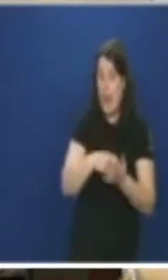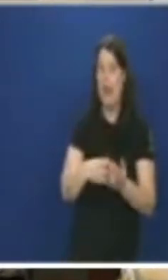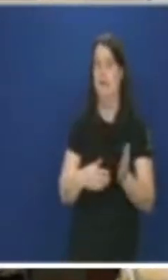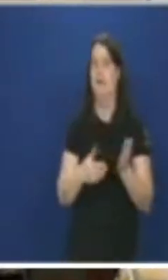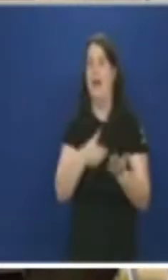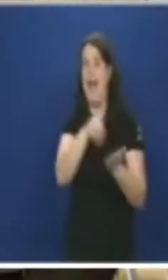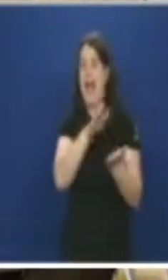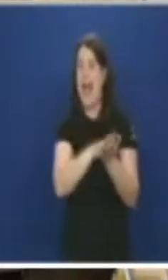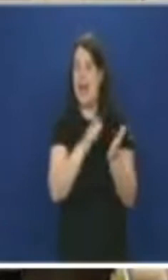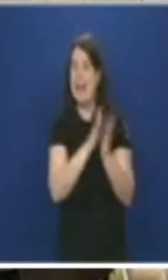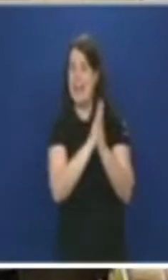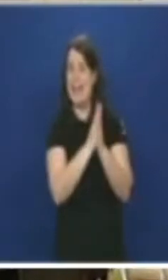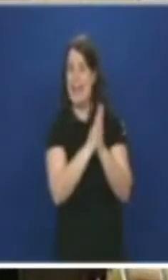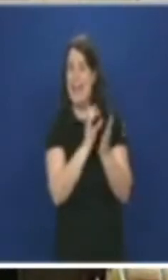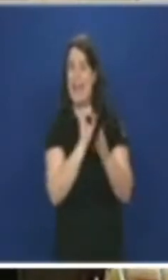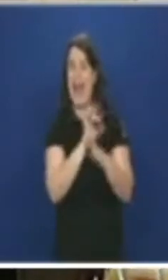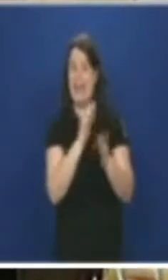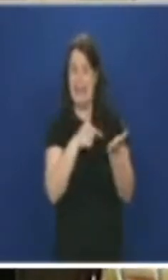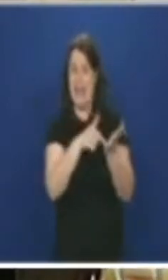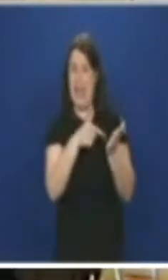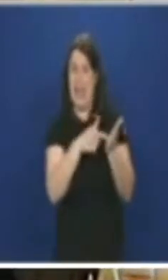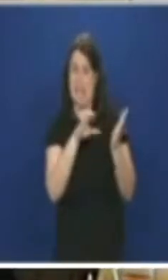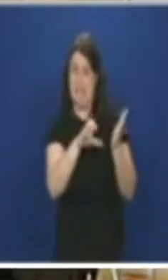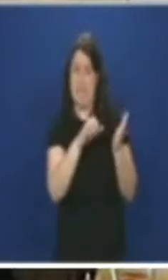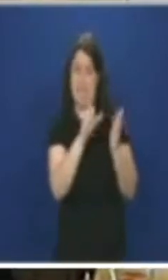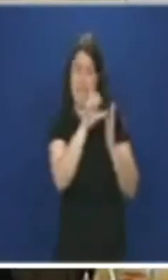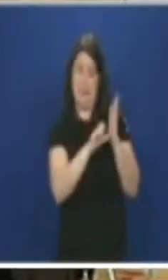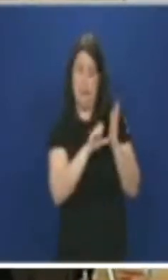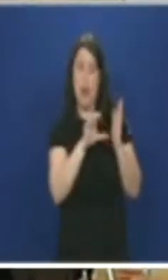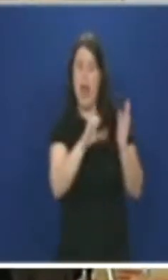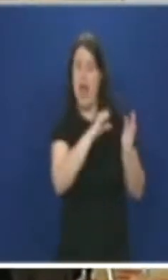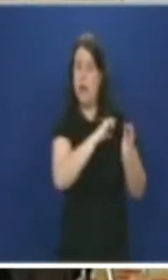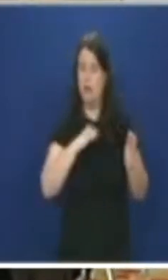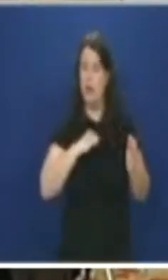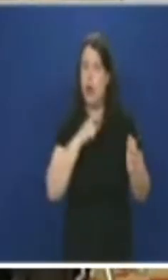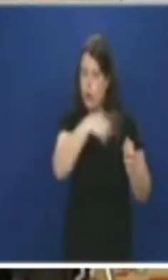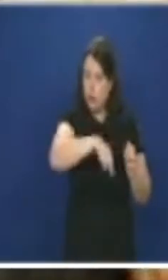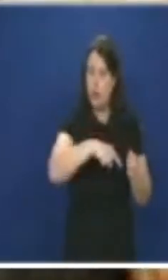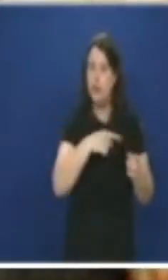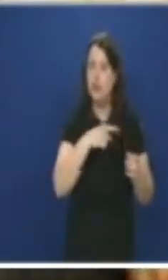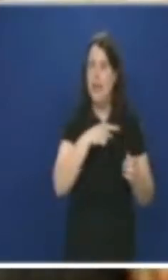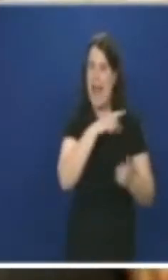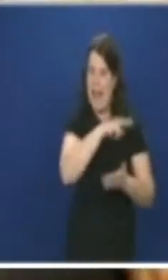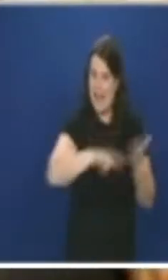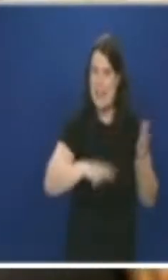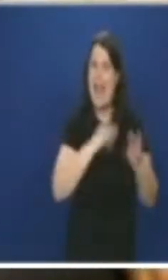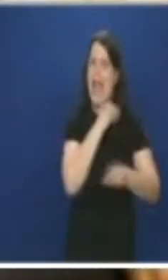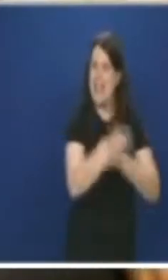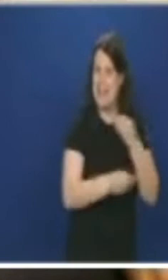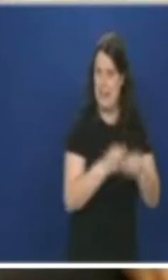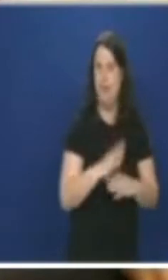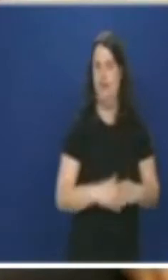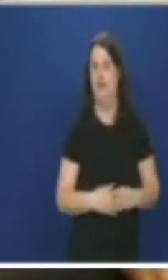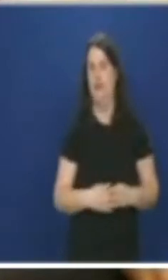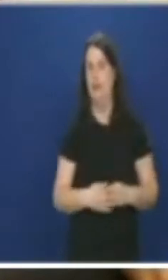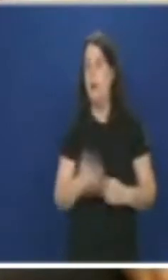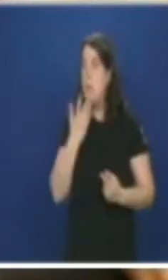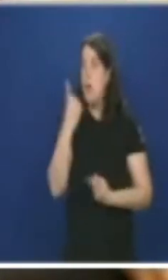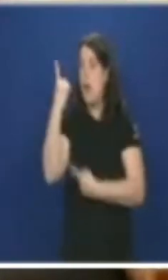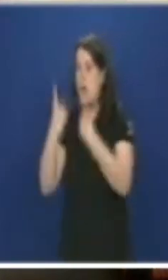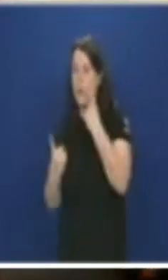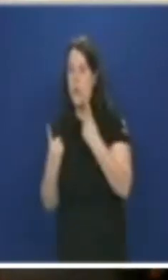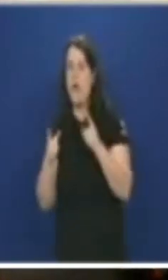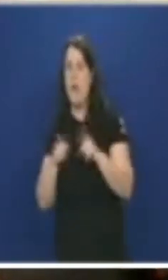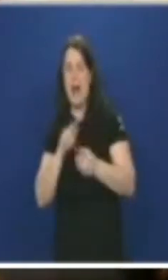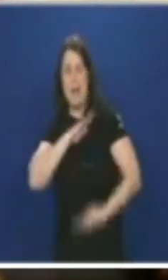a proba de que nós, os galegos, puidemos facelo. Cando alguén cuestiona a capacidade do